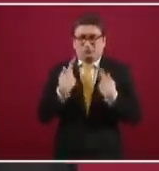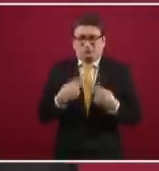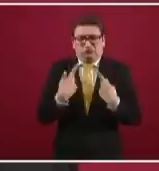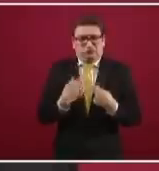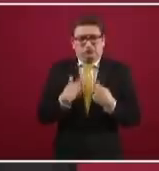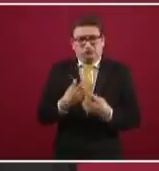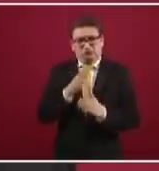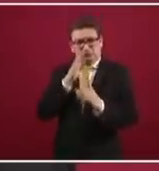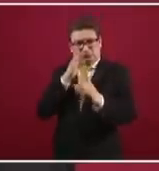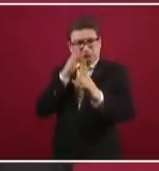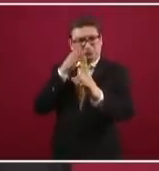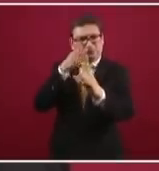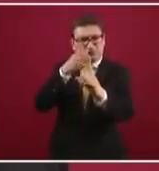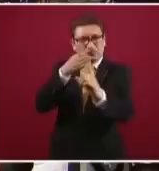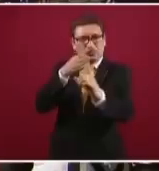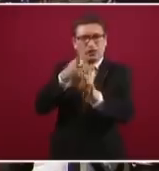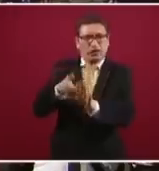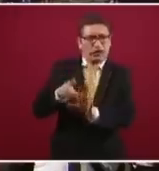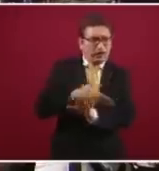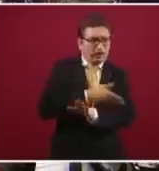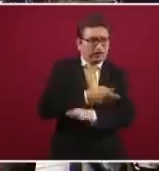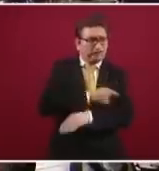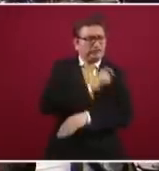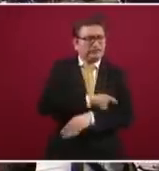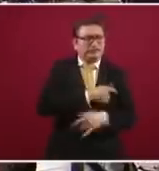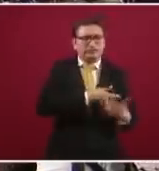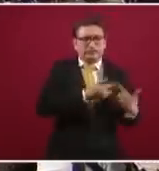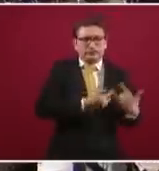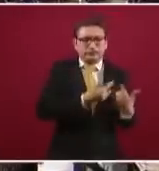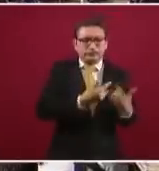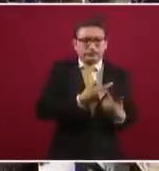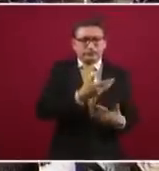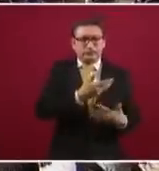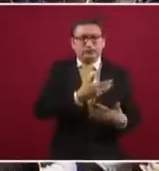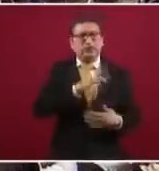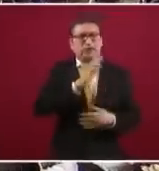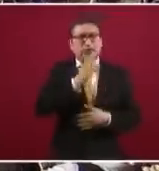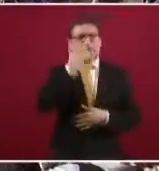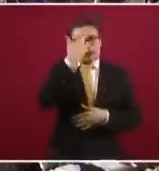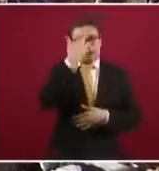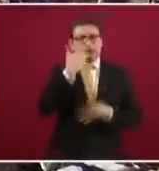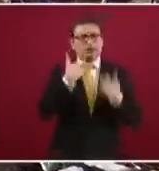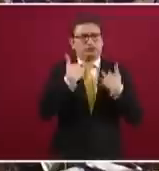Nosotros tenemos que recordar nuestro pasado